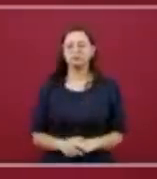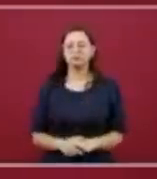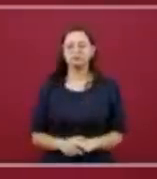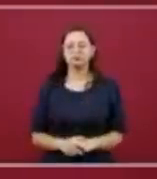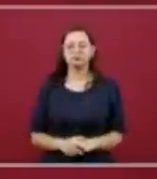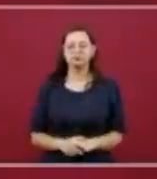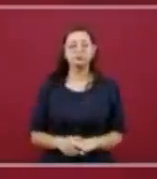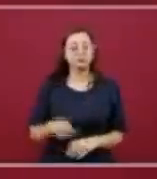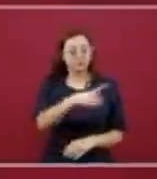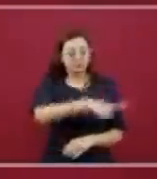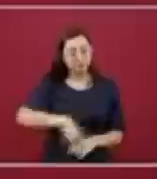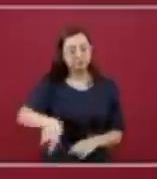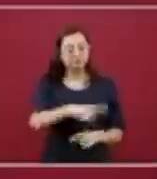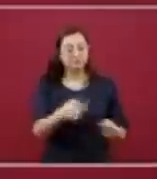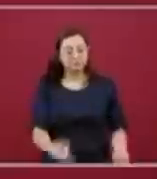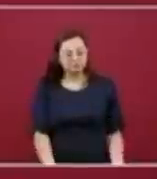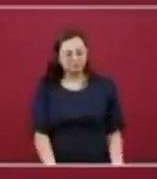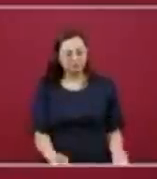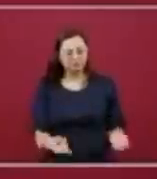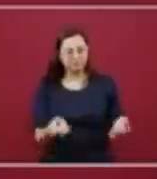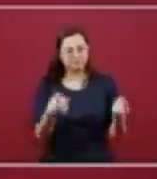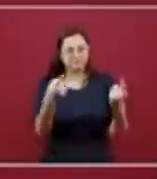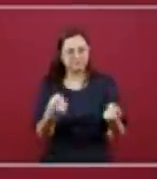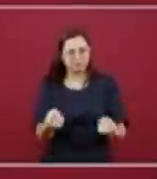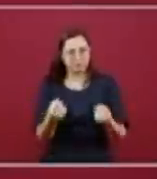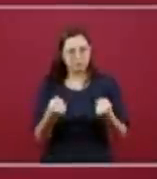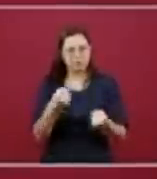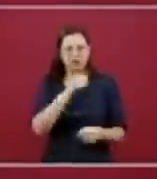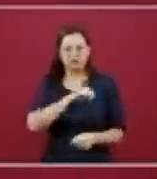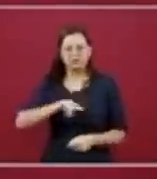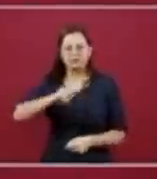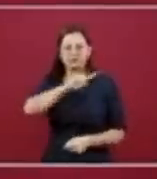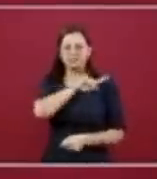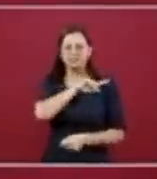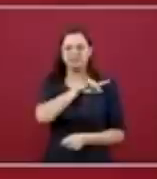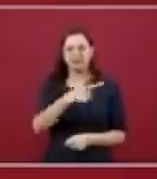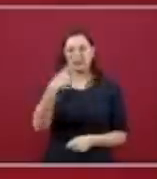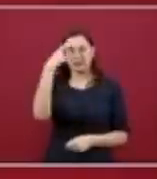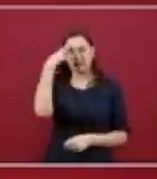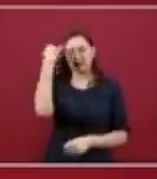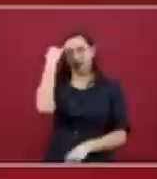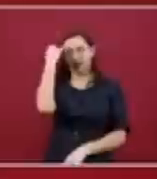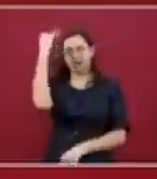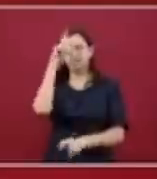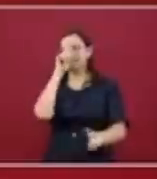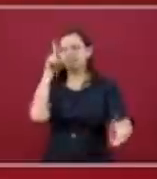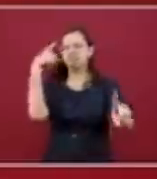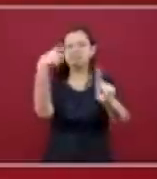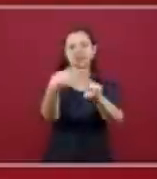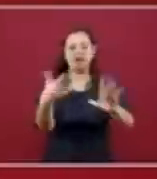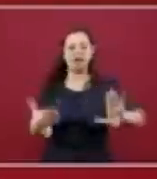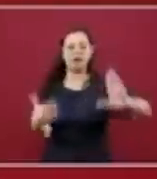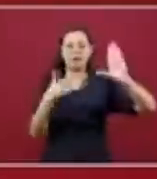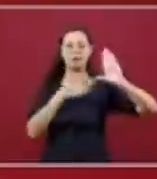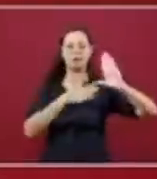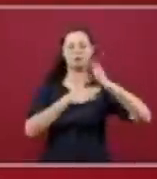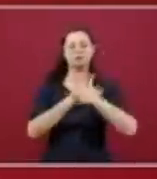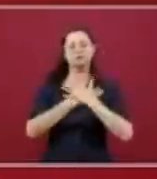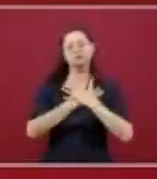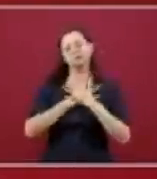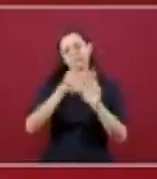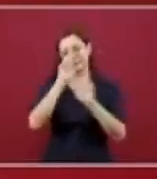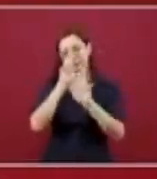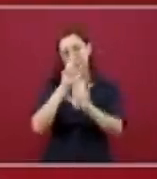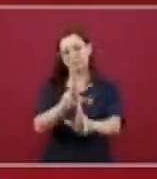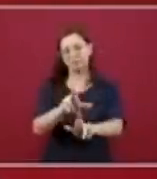Crecerán como ceibas fuertes y sanas, con nuevos paradigmas de compromiso, amor y respeto.